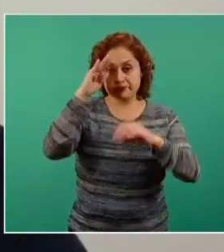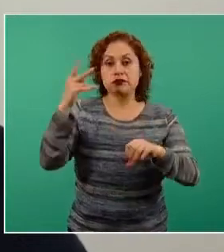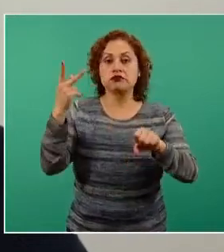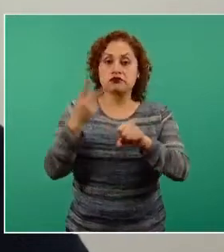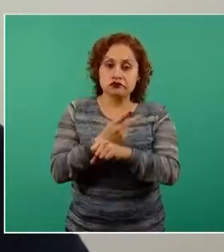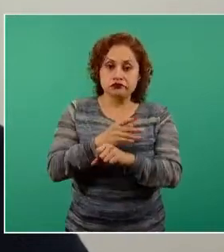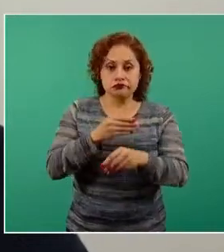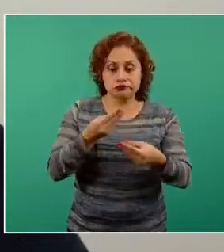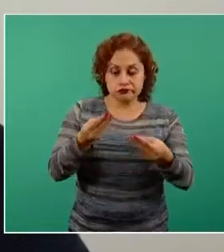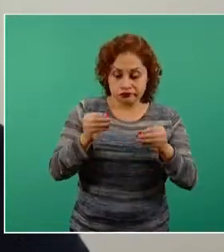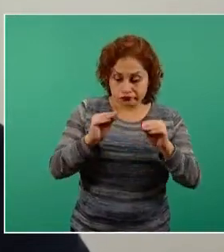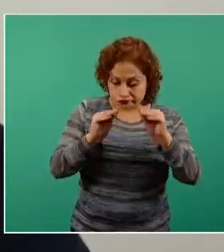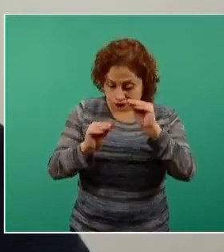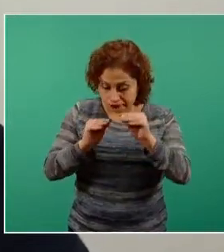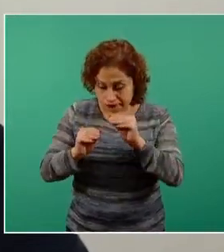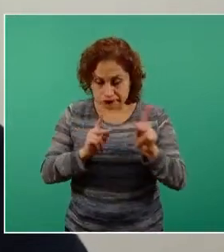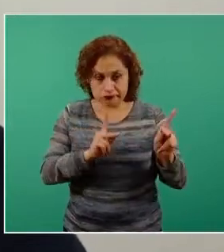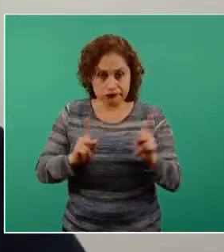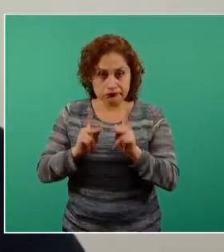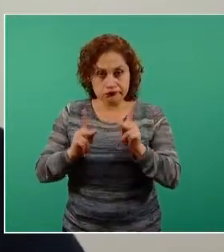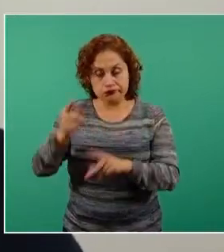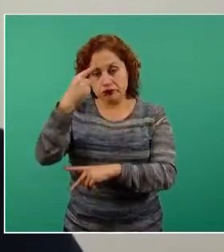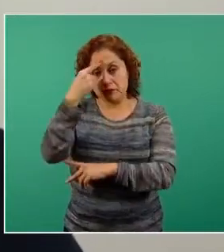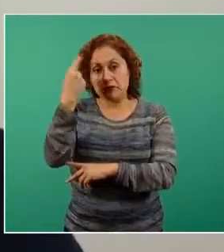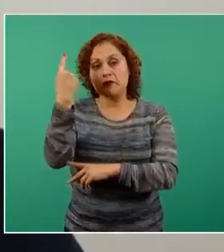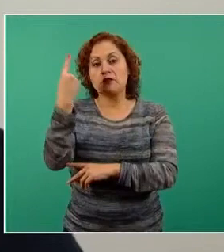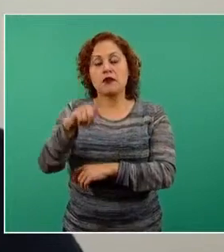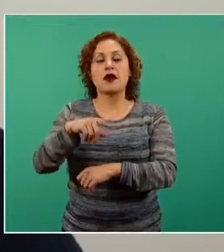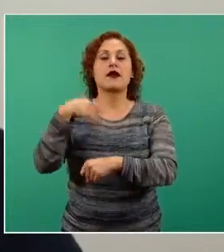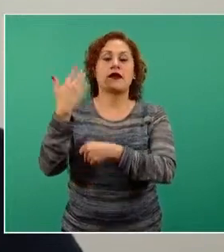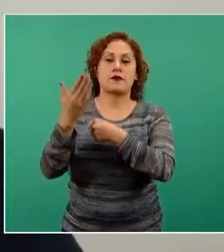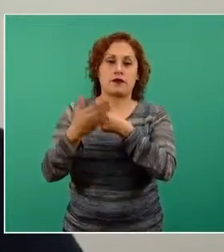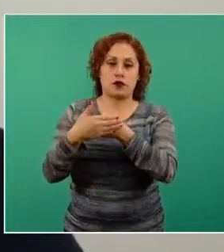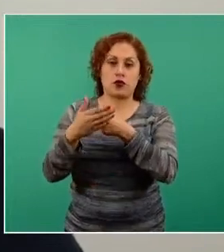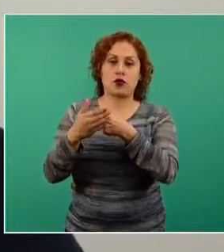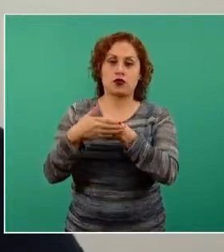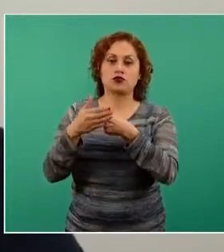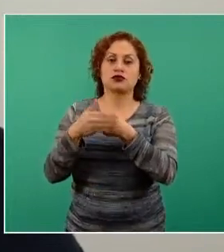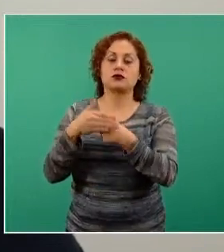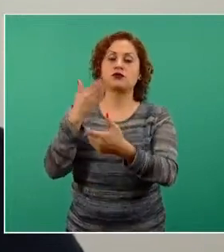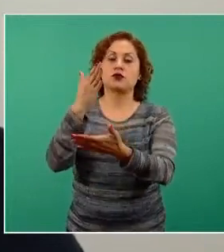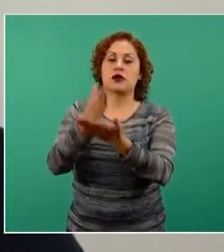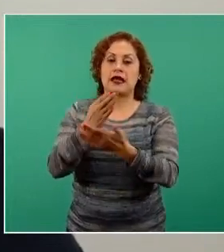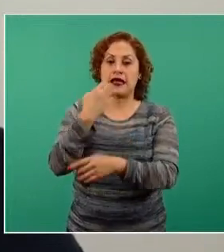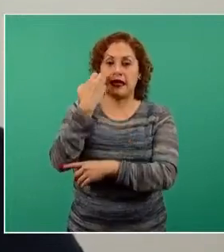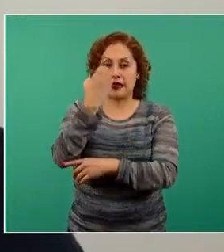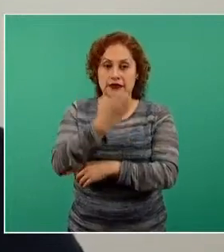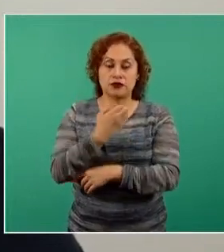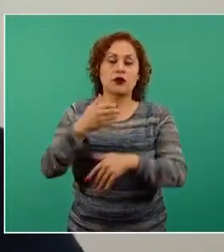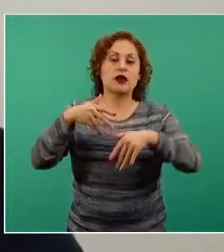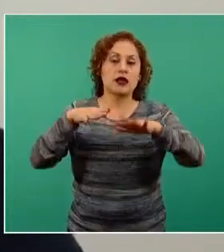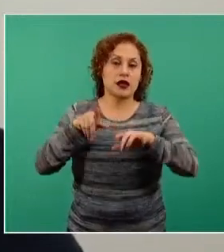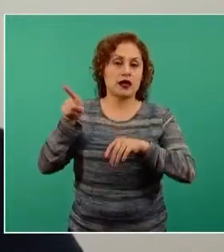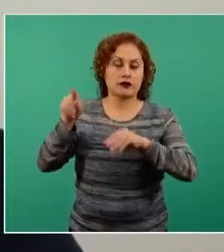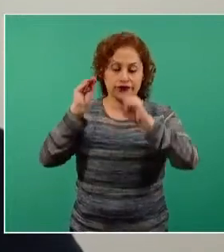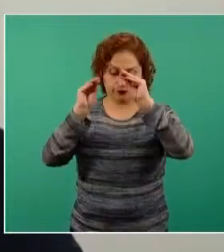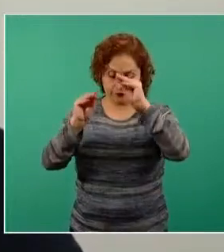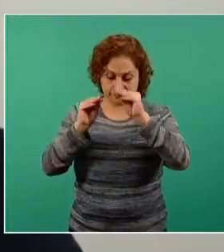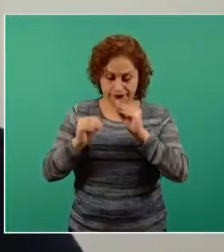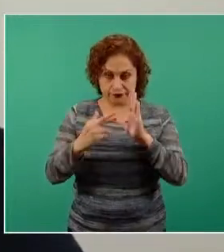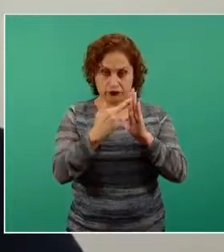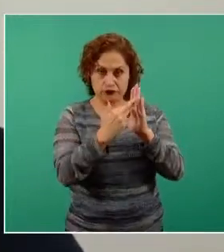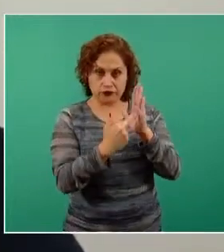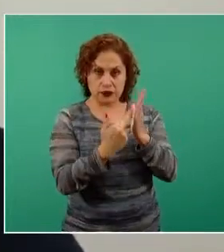la mesa, linear lo que hasta el momento se tiene en los diferentes manuales y guías, y entonces obviamente poder tener un